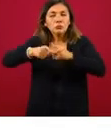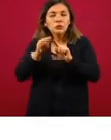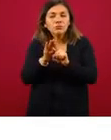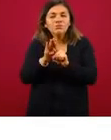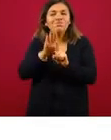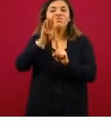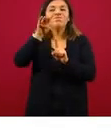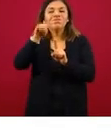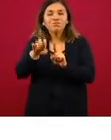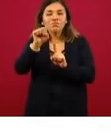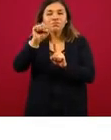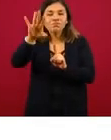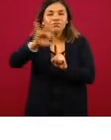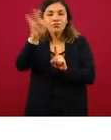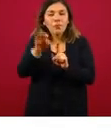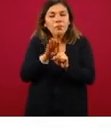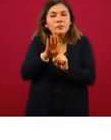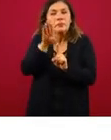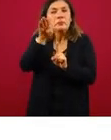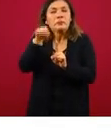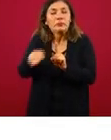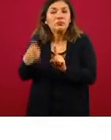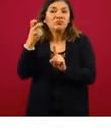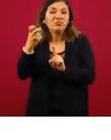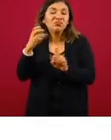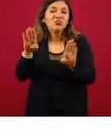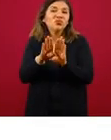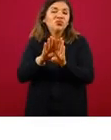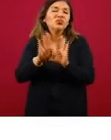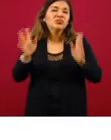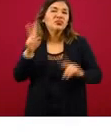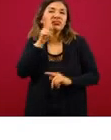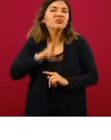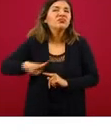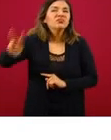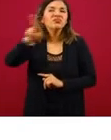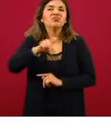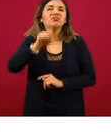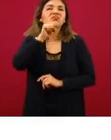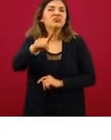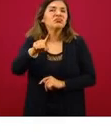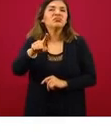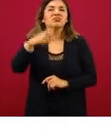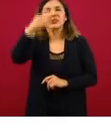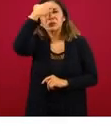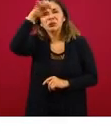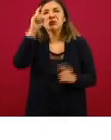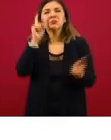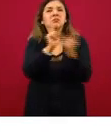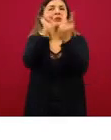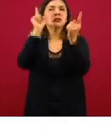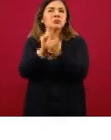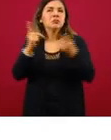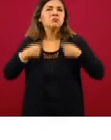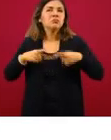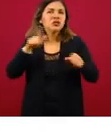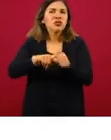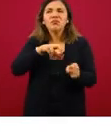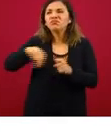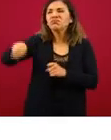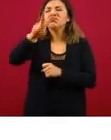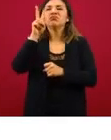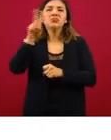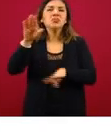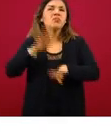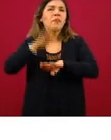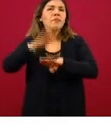encima del 65%, probablemente sea lo que ya estamos observando también en experiencia propia y personal,